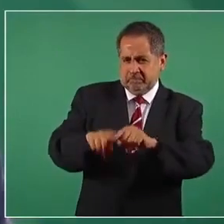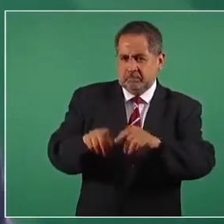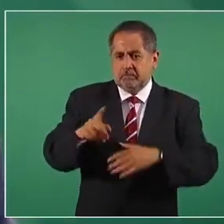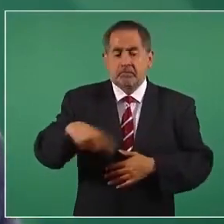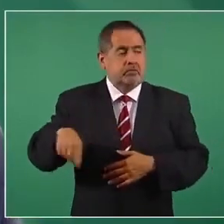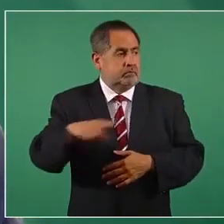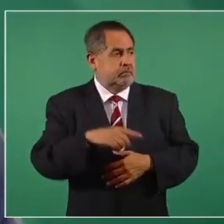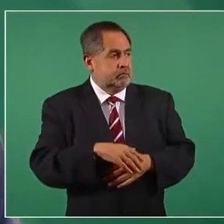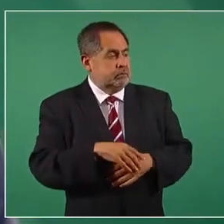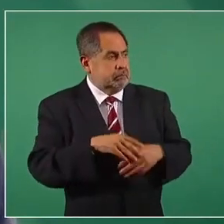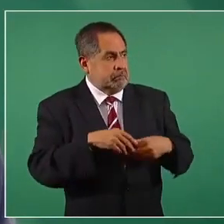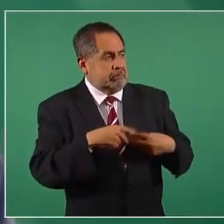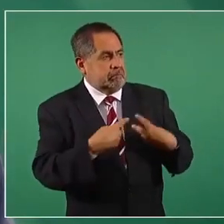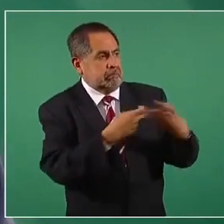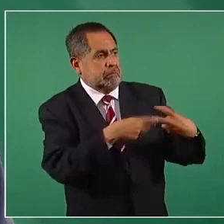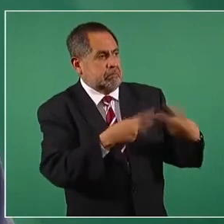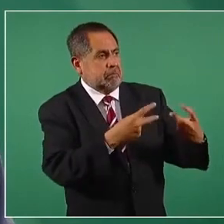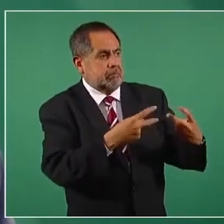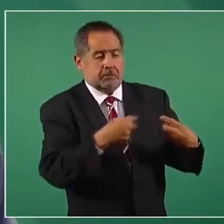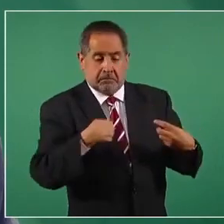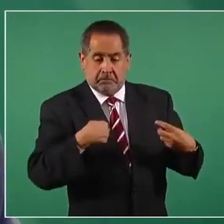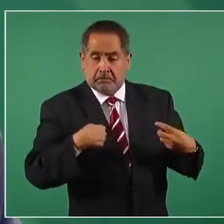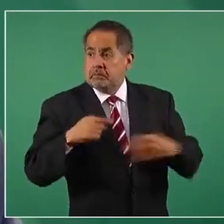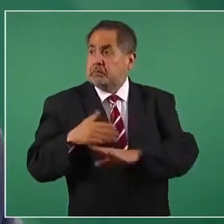están en contra de nosotros.